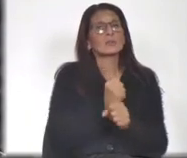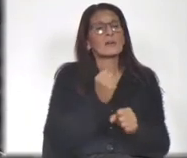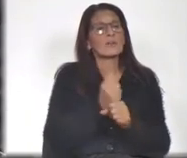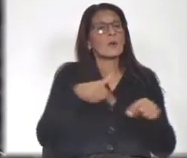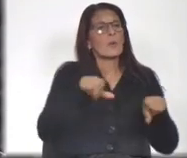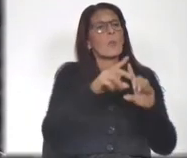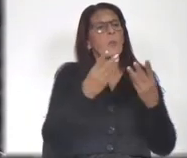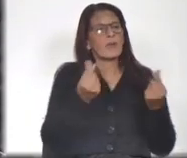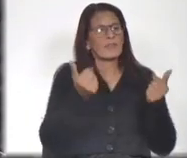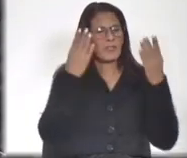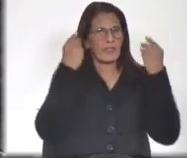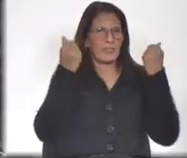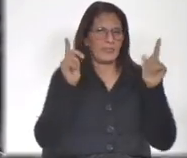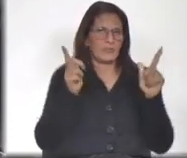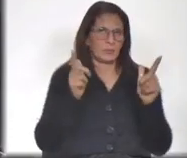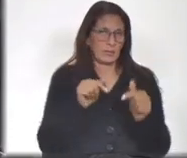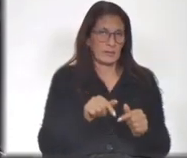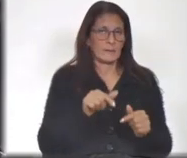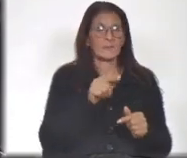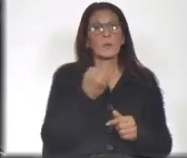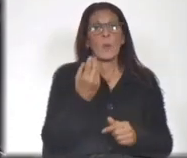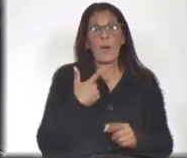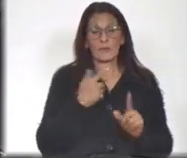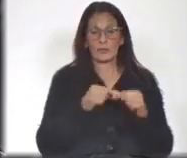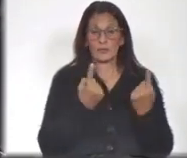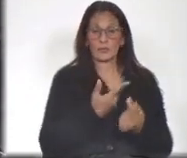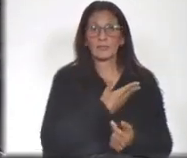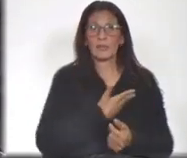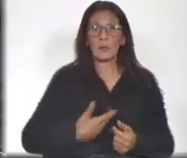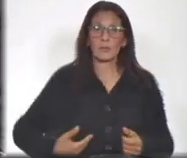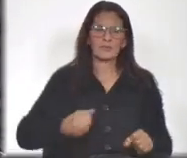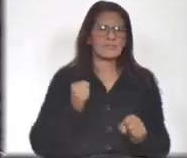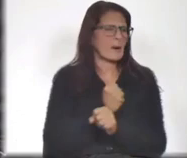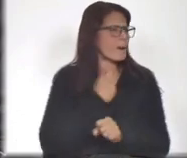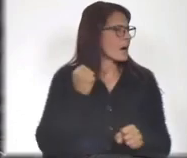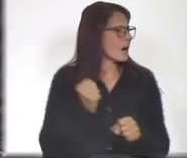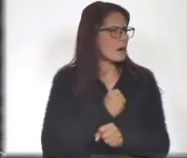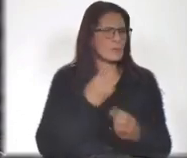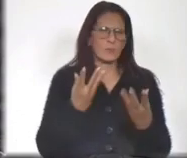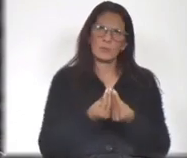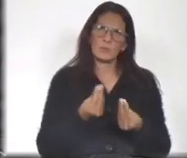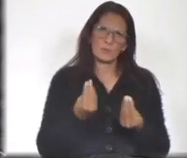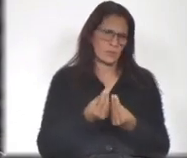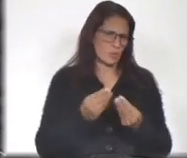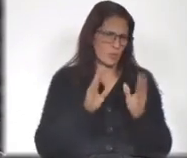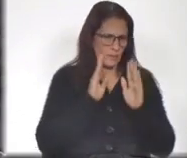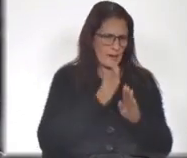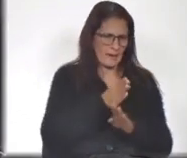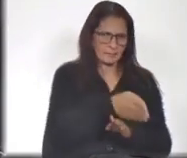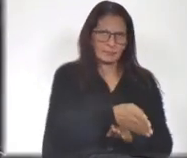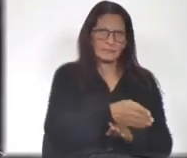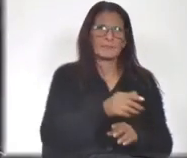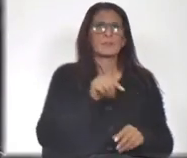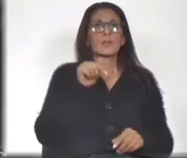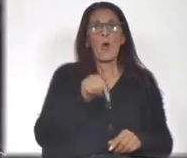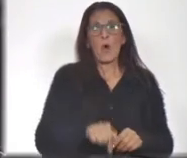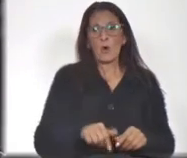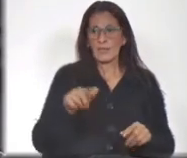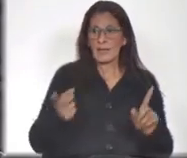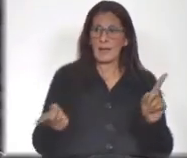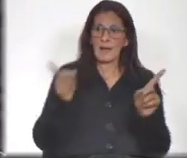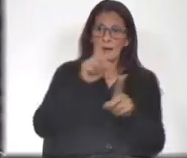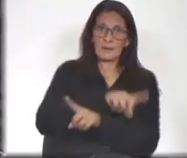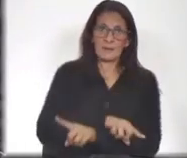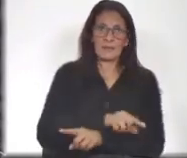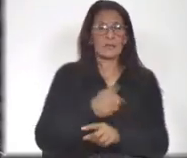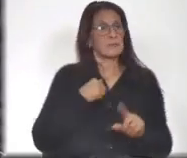puedan disfrutar. Y cuando estuvimos en el gobierno, trabajamos incansablemente para ir en esa dirección. Hoy que el pueblo nos puso en la oposición,